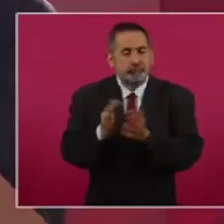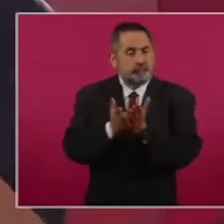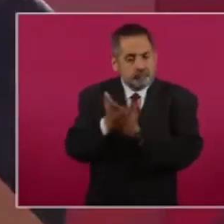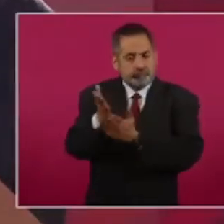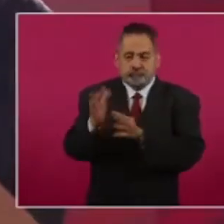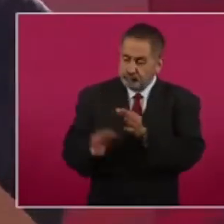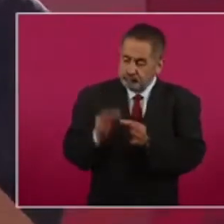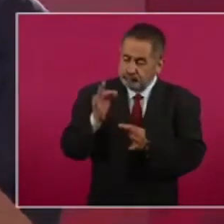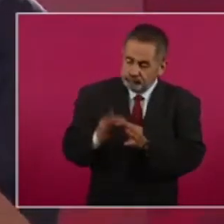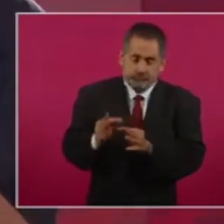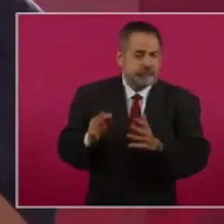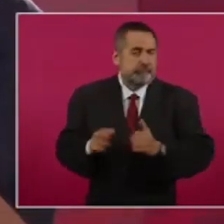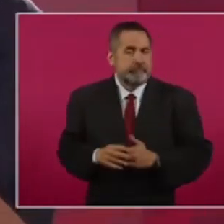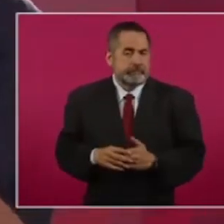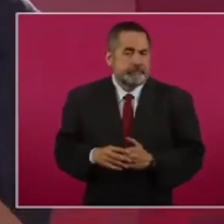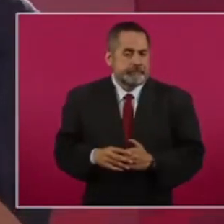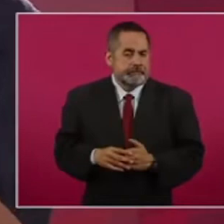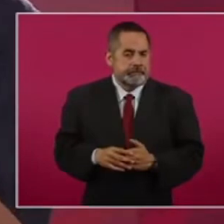íntegros,